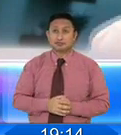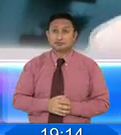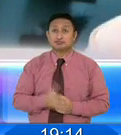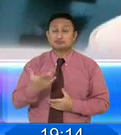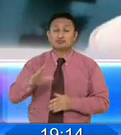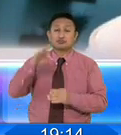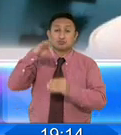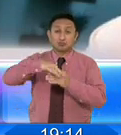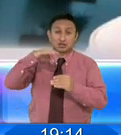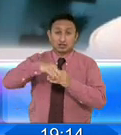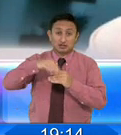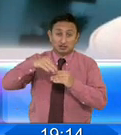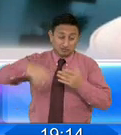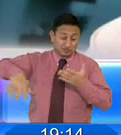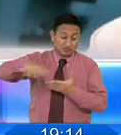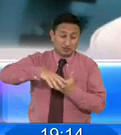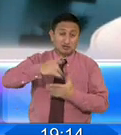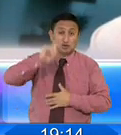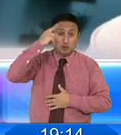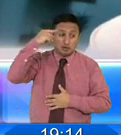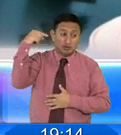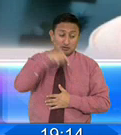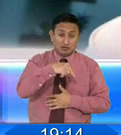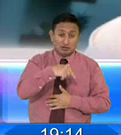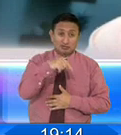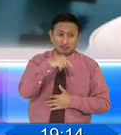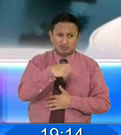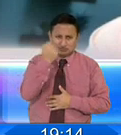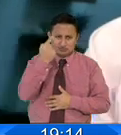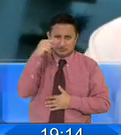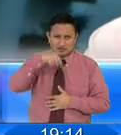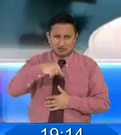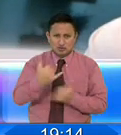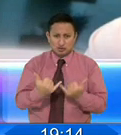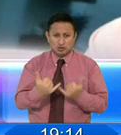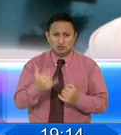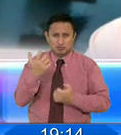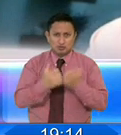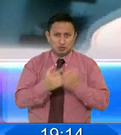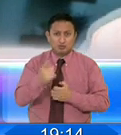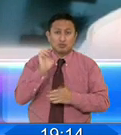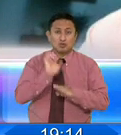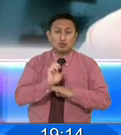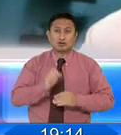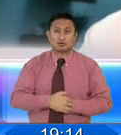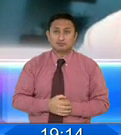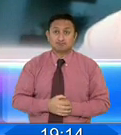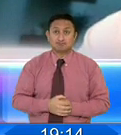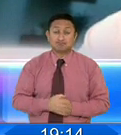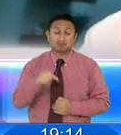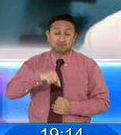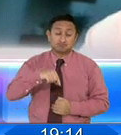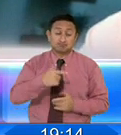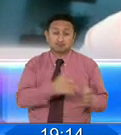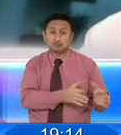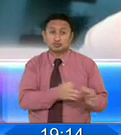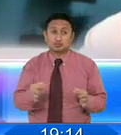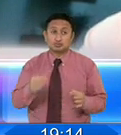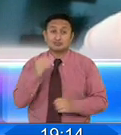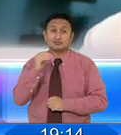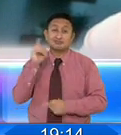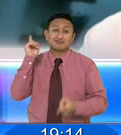gobierno debería sensibilizarse en esta situación que está viviendo el país. Por lo menos extenderlo hasta finales de año,